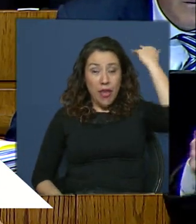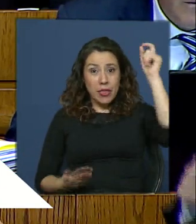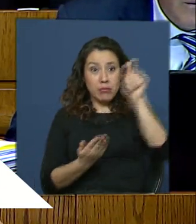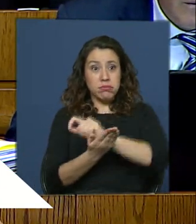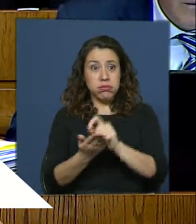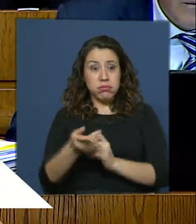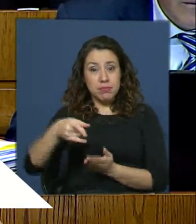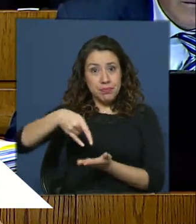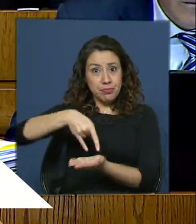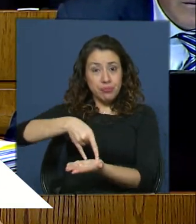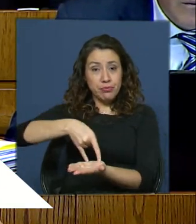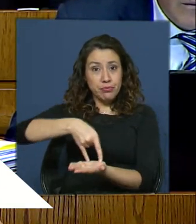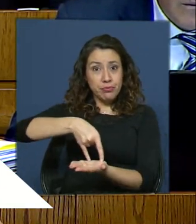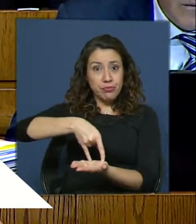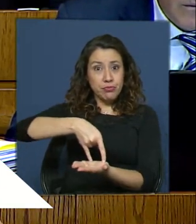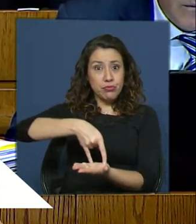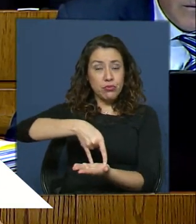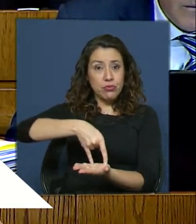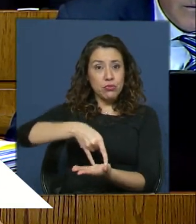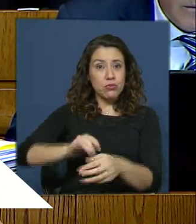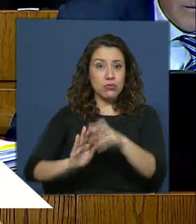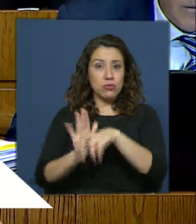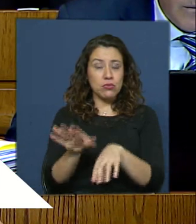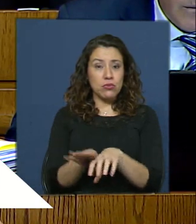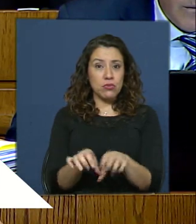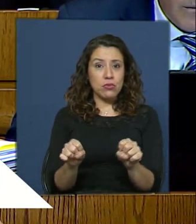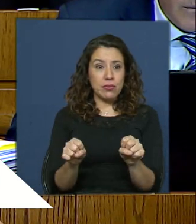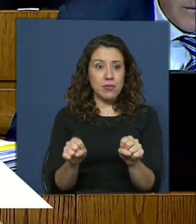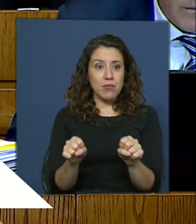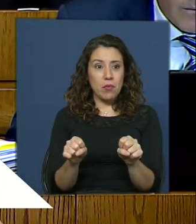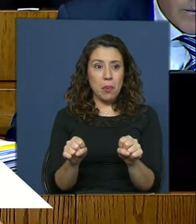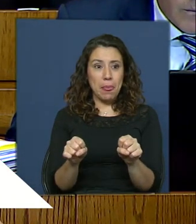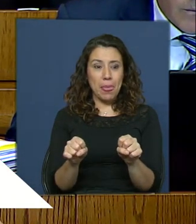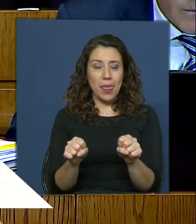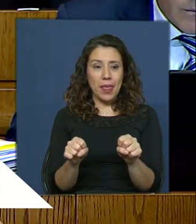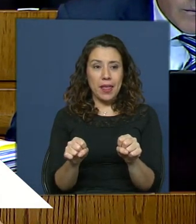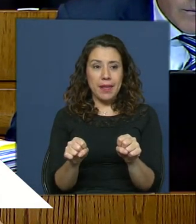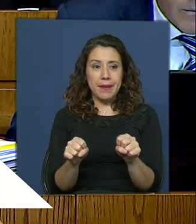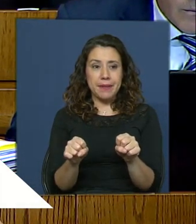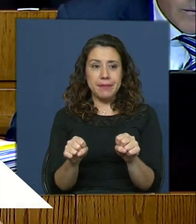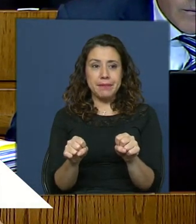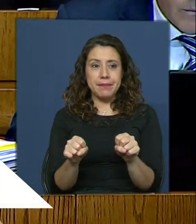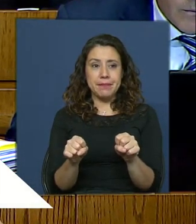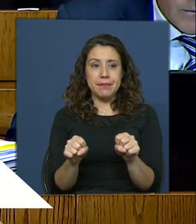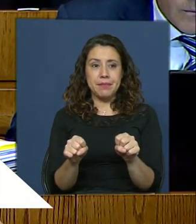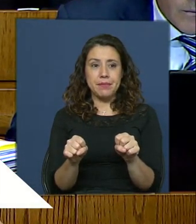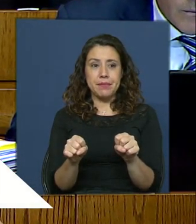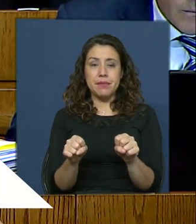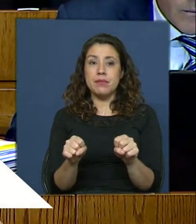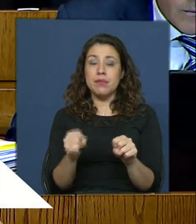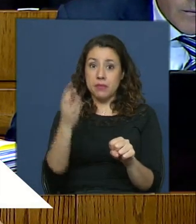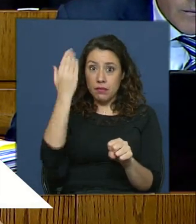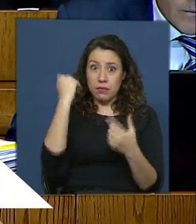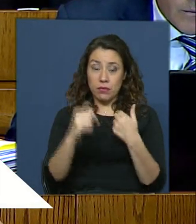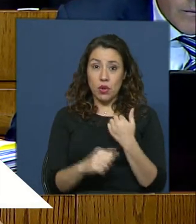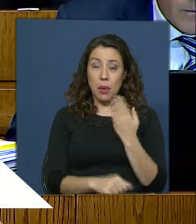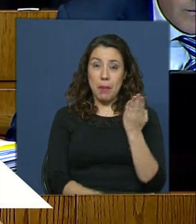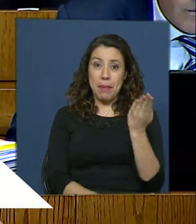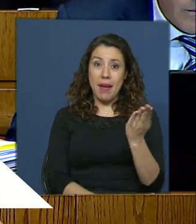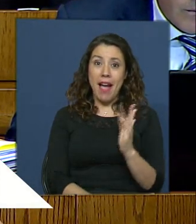Yo en lo personal presenté un proyecto de acuerdo, señor presidente, donde solicito que